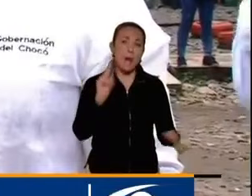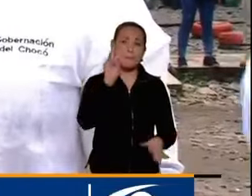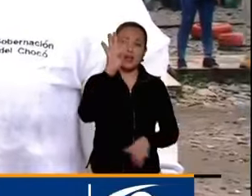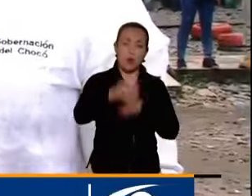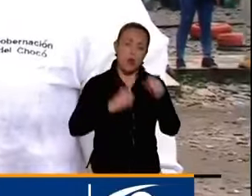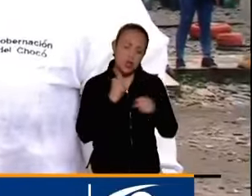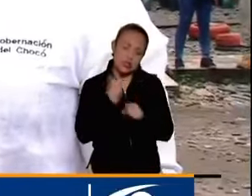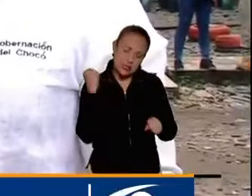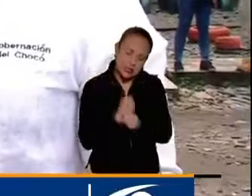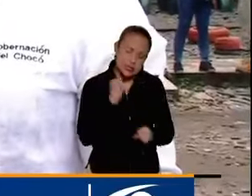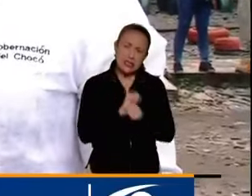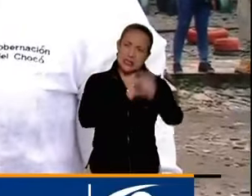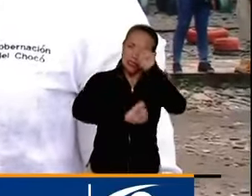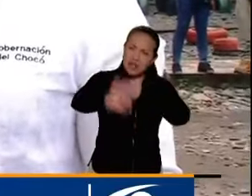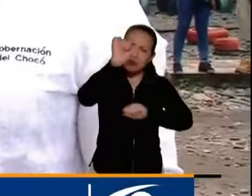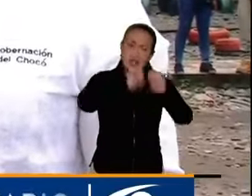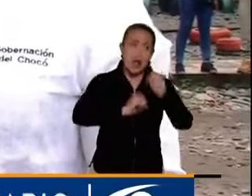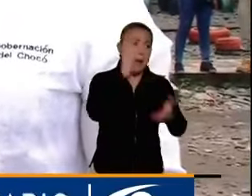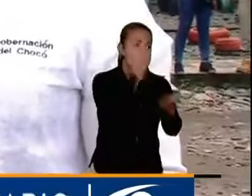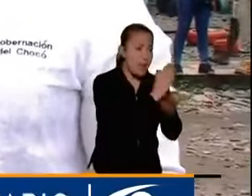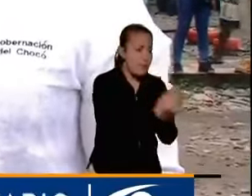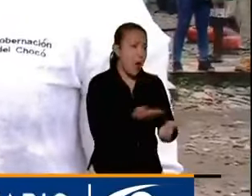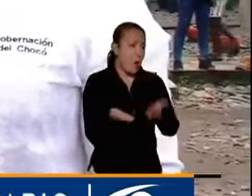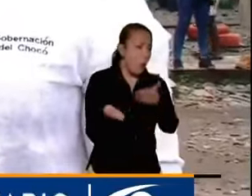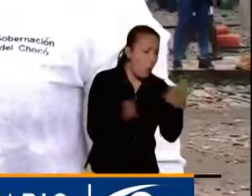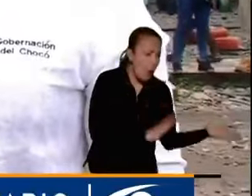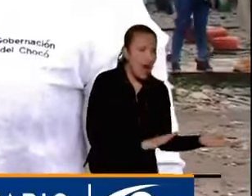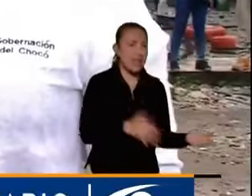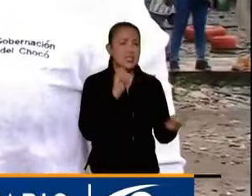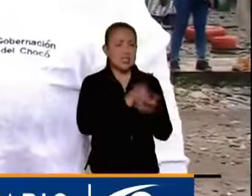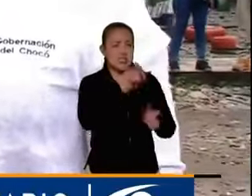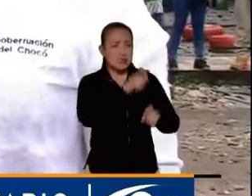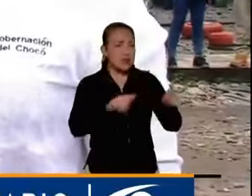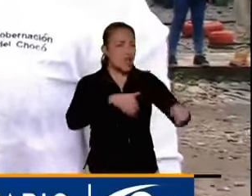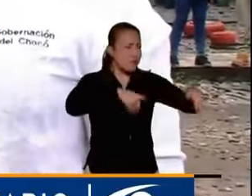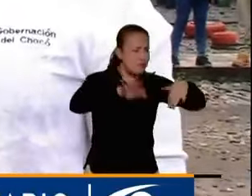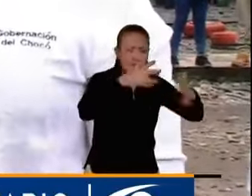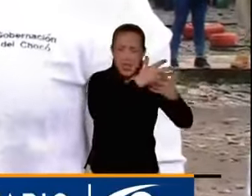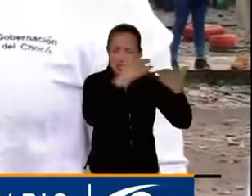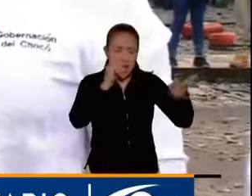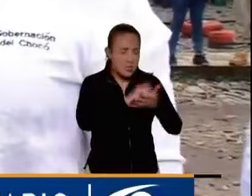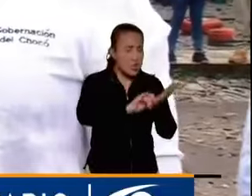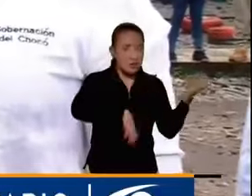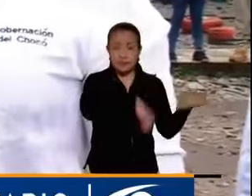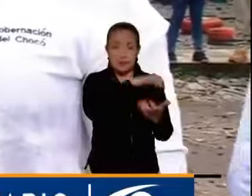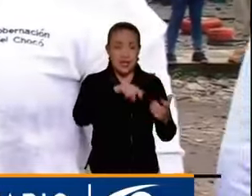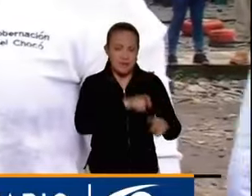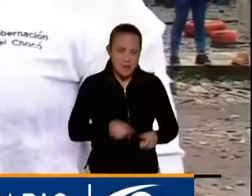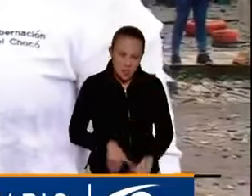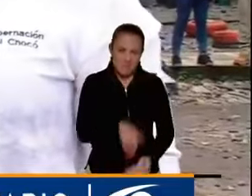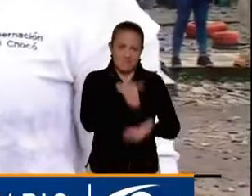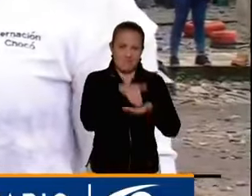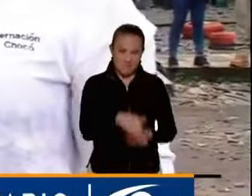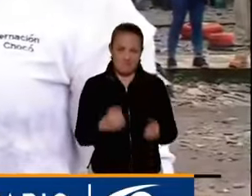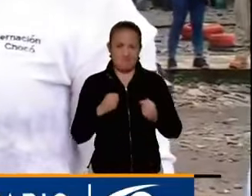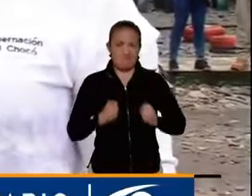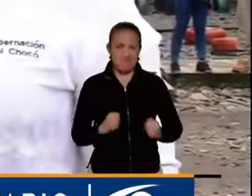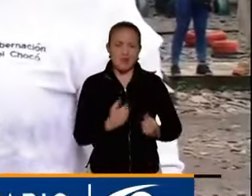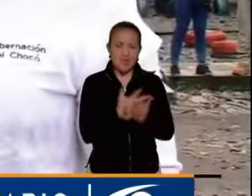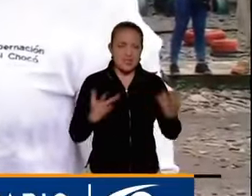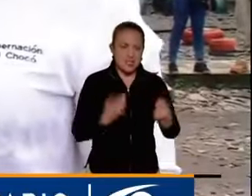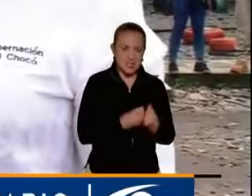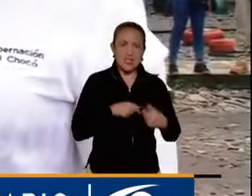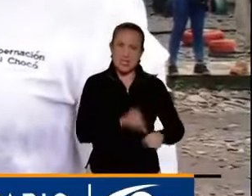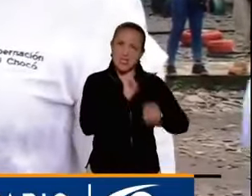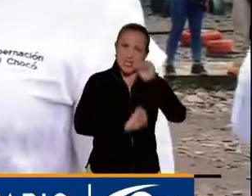territorio, de incluso haber tenido muertos, despojos, de haber tenido la ciudadanía en pie para poder defender la integridad territorial del departamento del